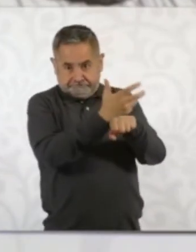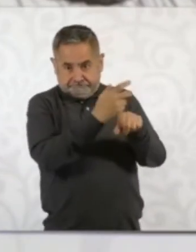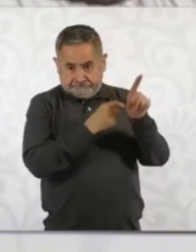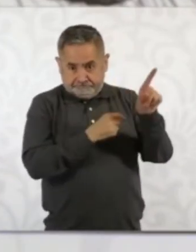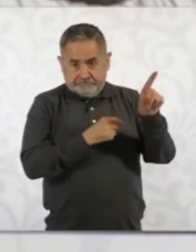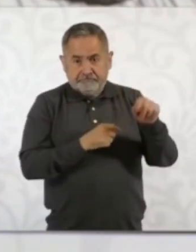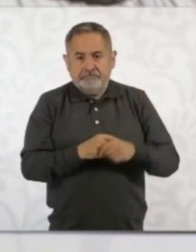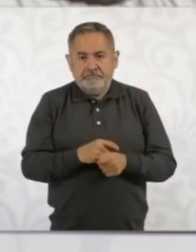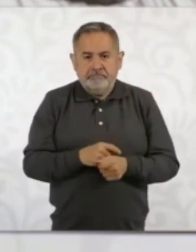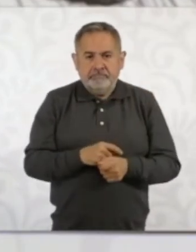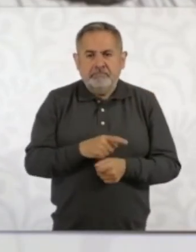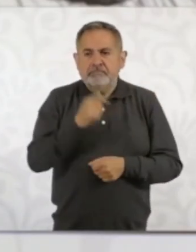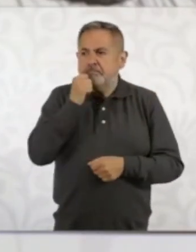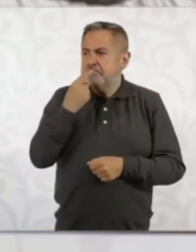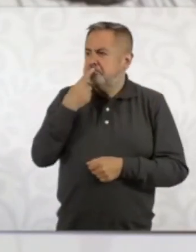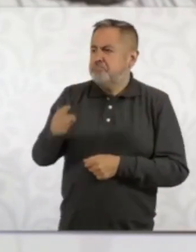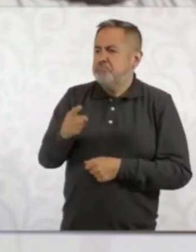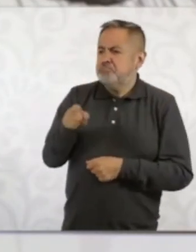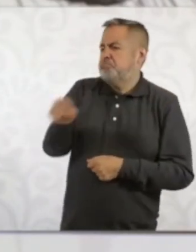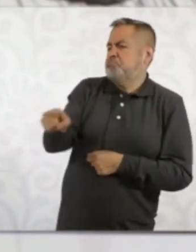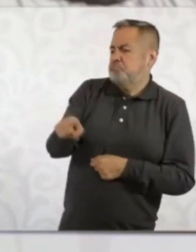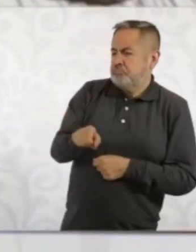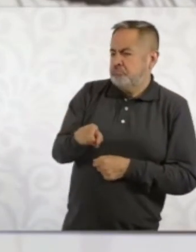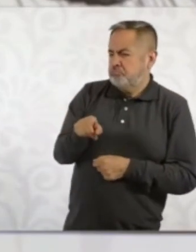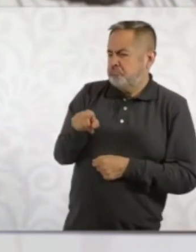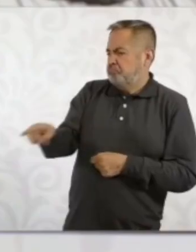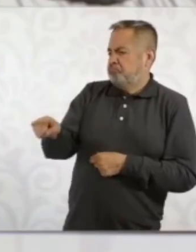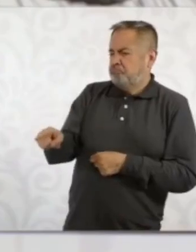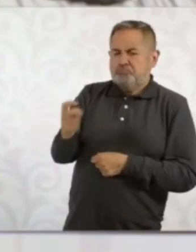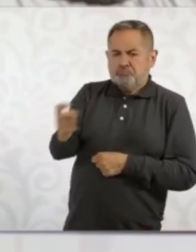de estas acusaciones,